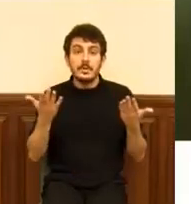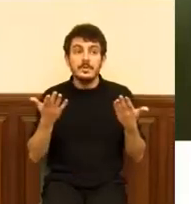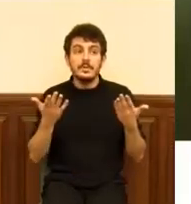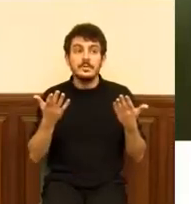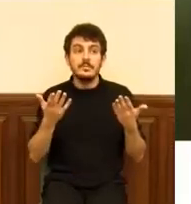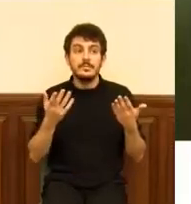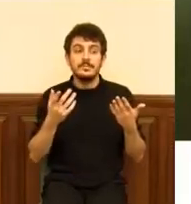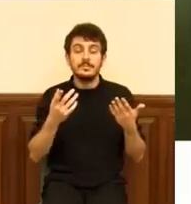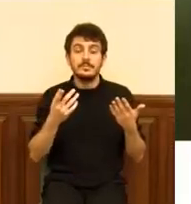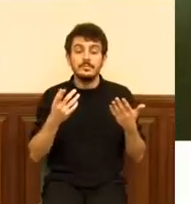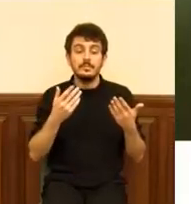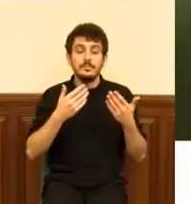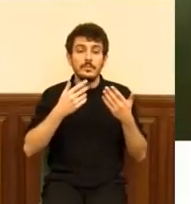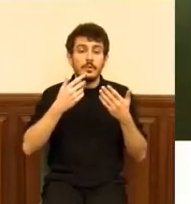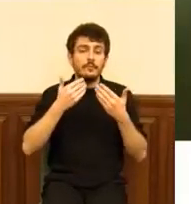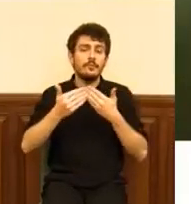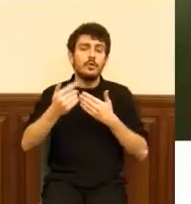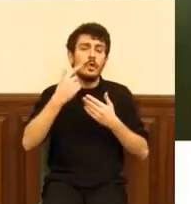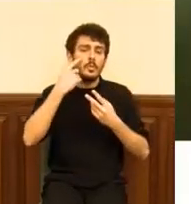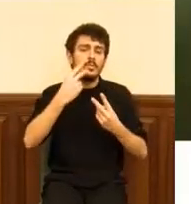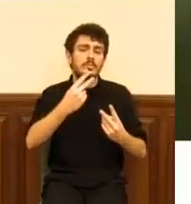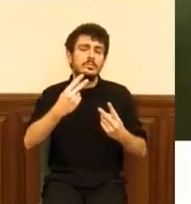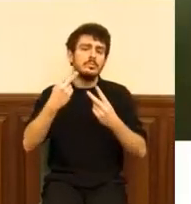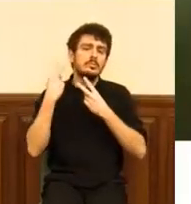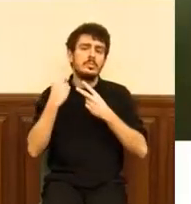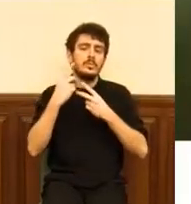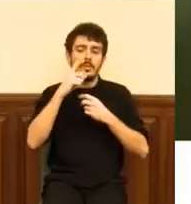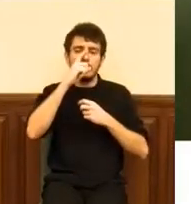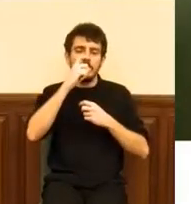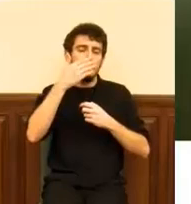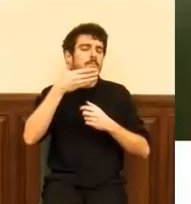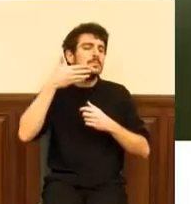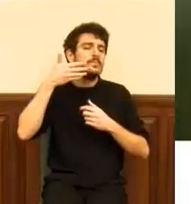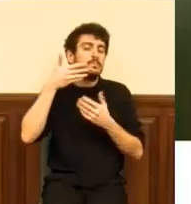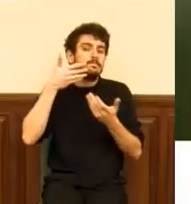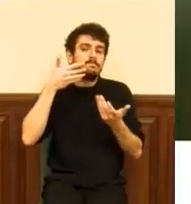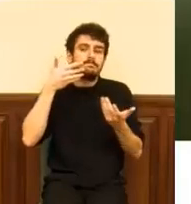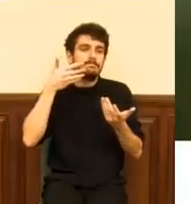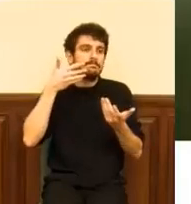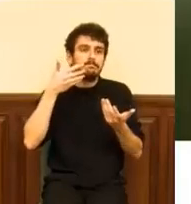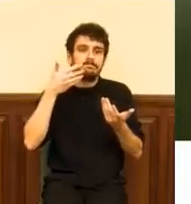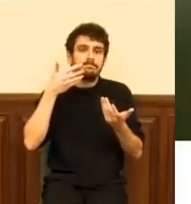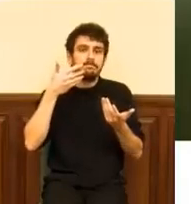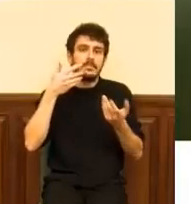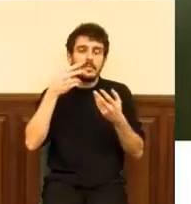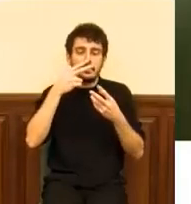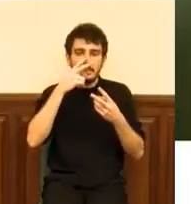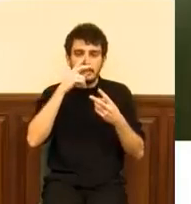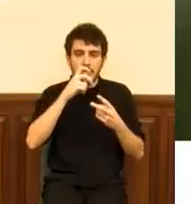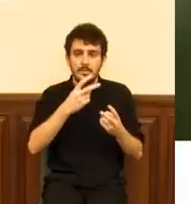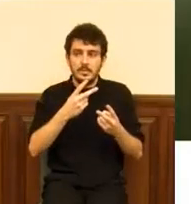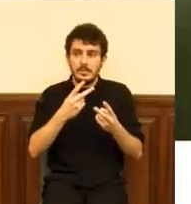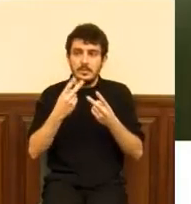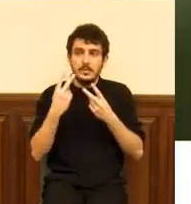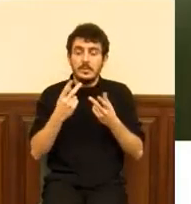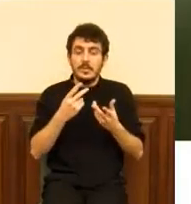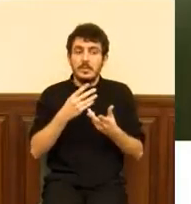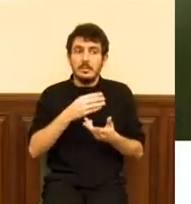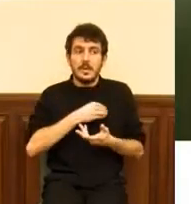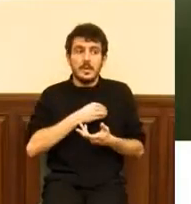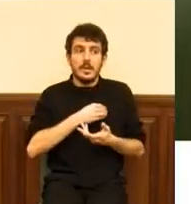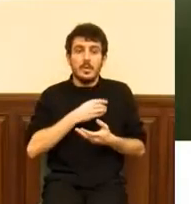recordar este momento con orgullo, pues lo vamos a recordar con la pena de ver cómo se está utilizando la vacuna con